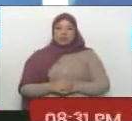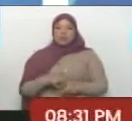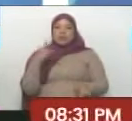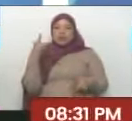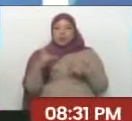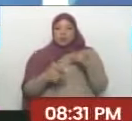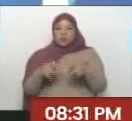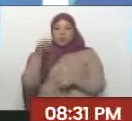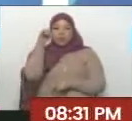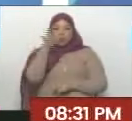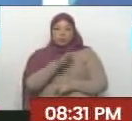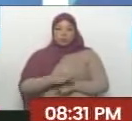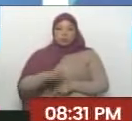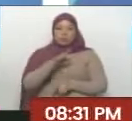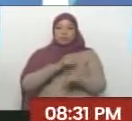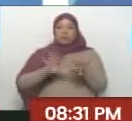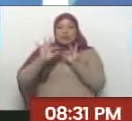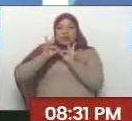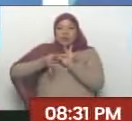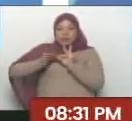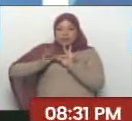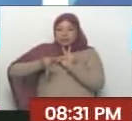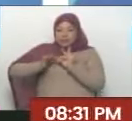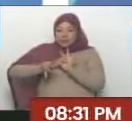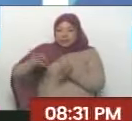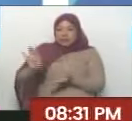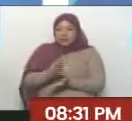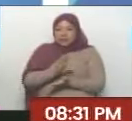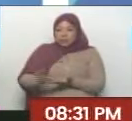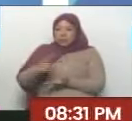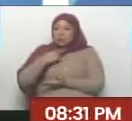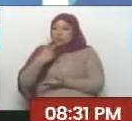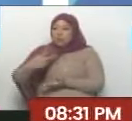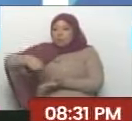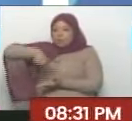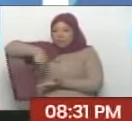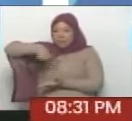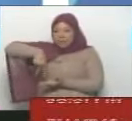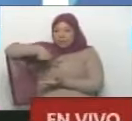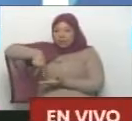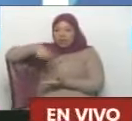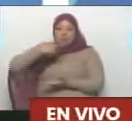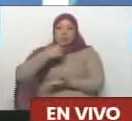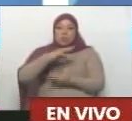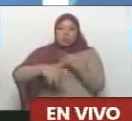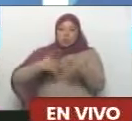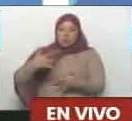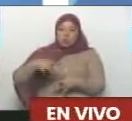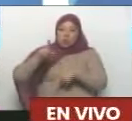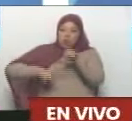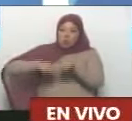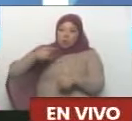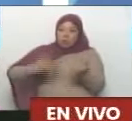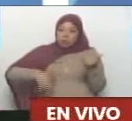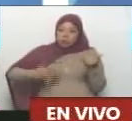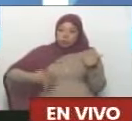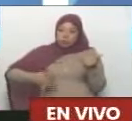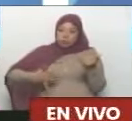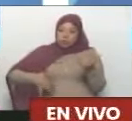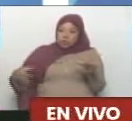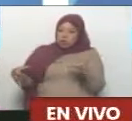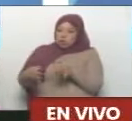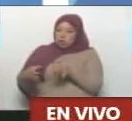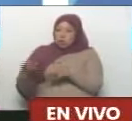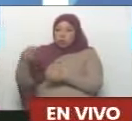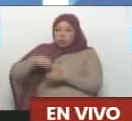músicos, intérpretes, compositores, vocalistas, bailarines, coreógrafos, fabricantes de instrumentos, integrantes de